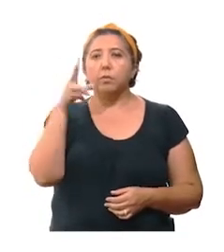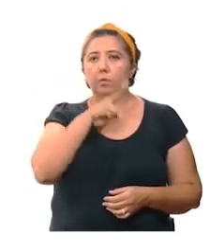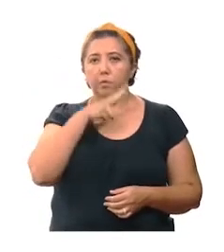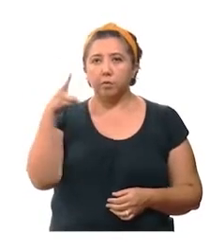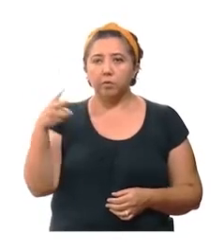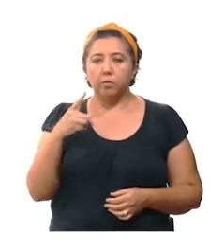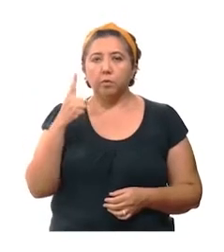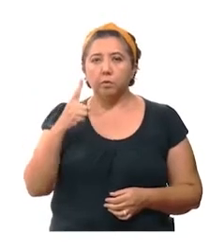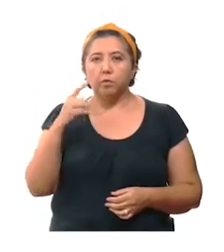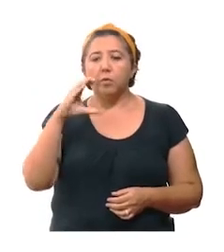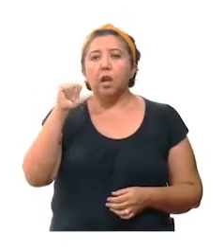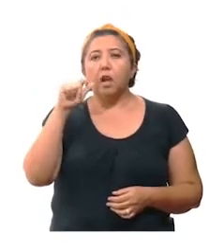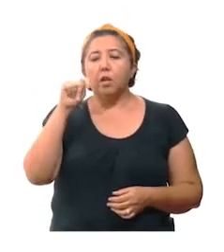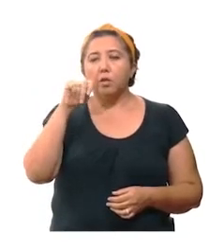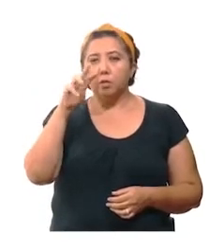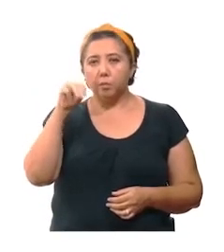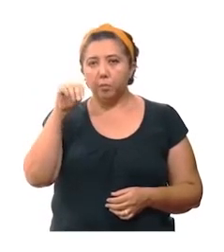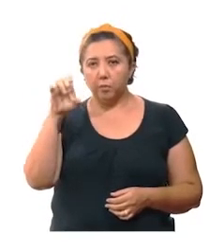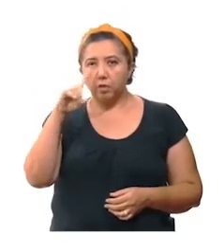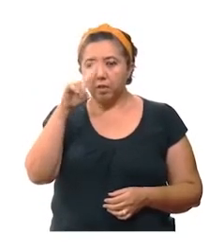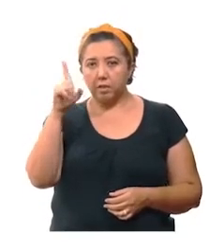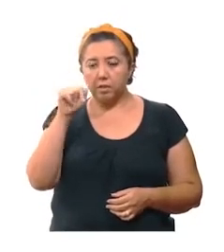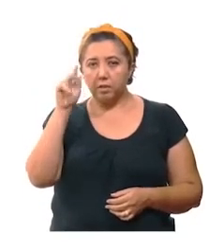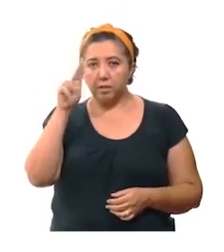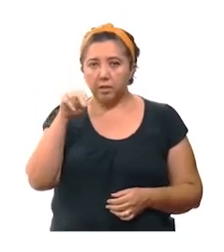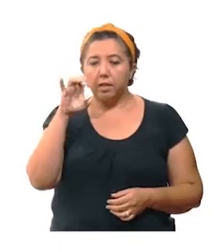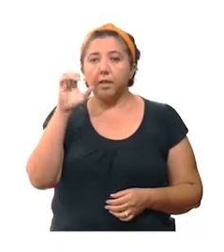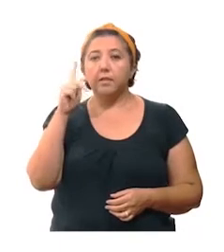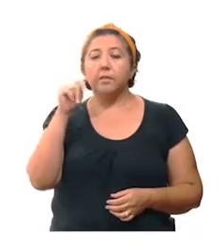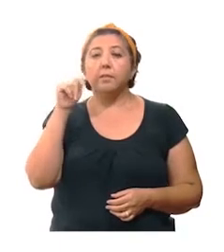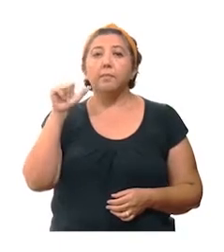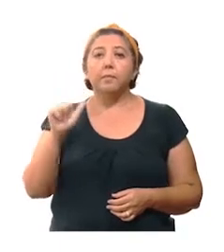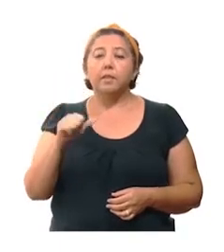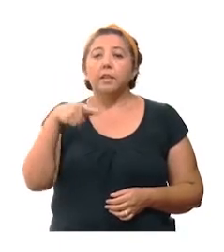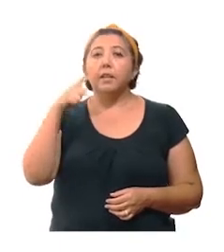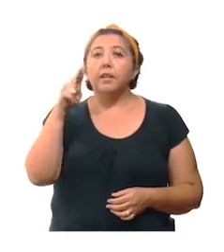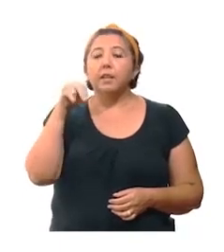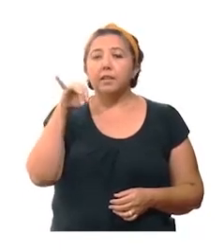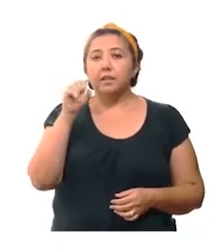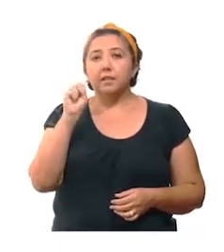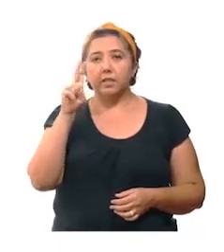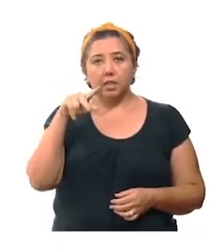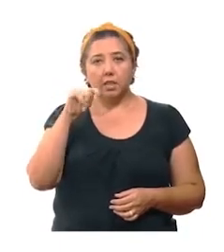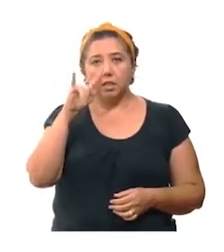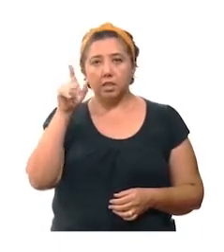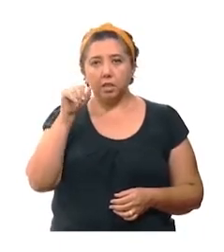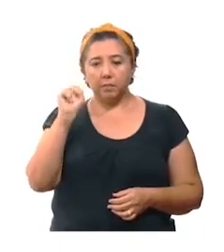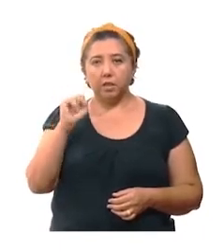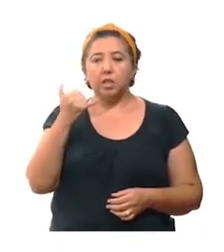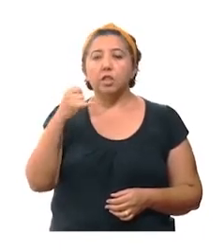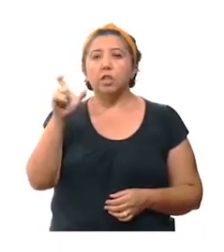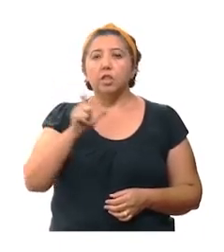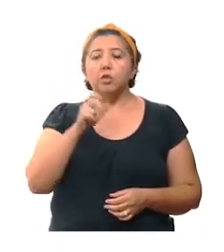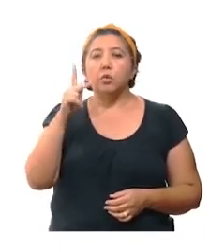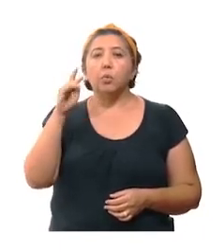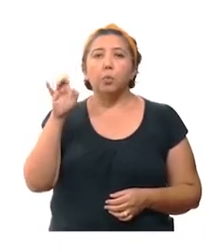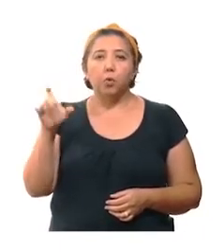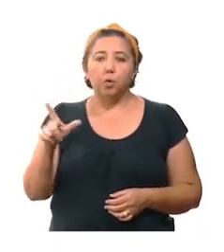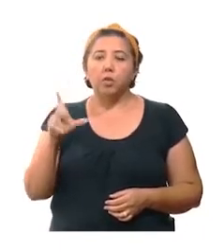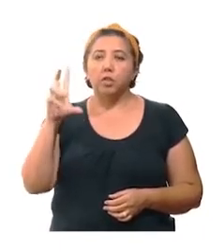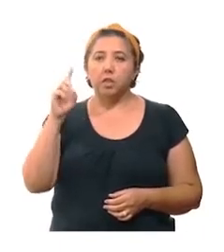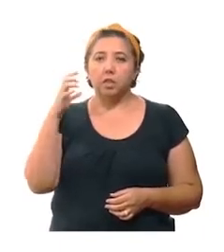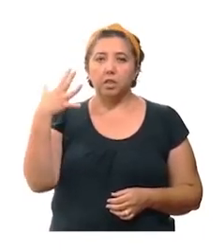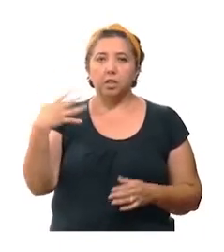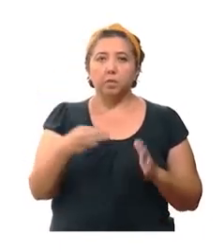Valladolid y 1 en Calatmul, Tzán, Espita, Joctún, Junucmá, Canacín, Temozón, Tizimín y Yaxcucul. De